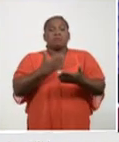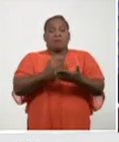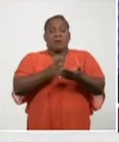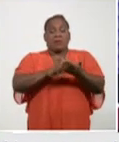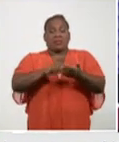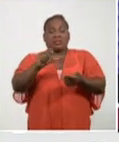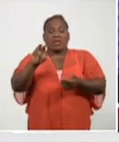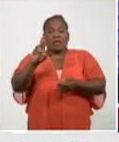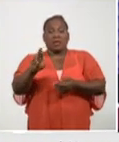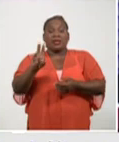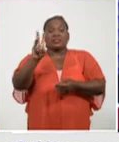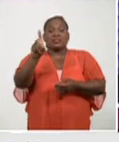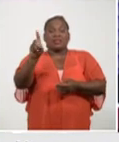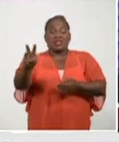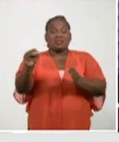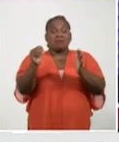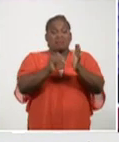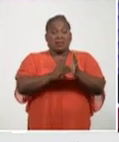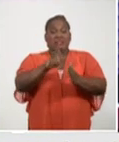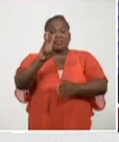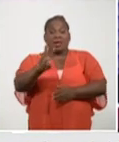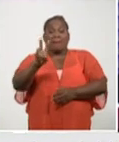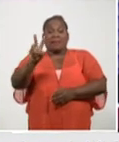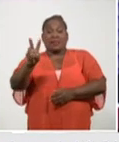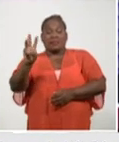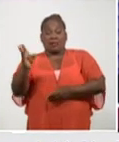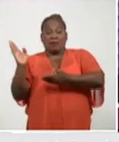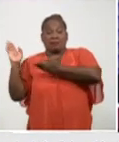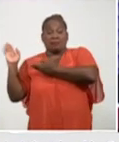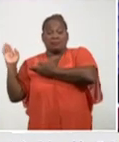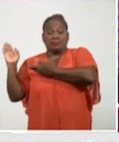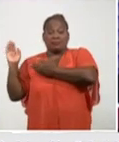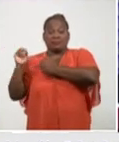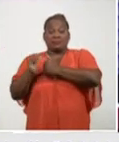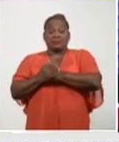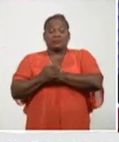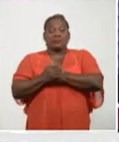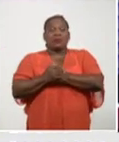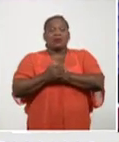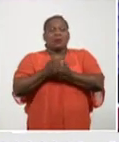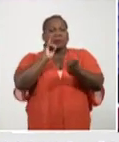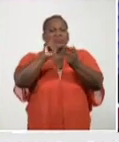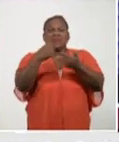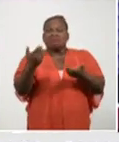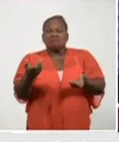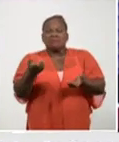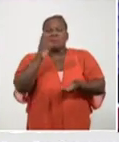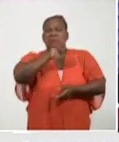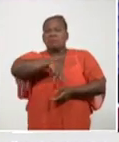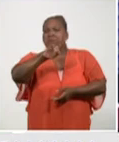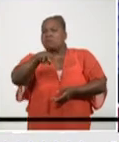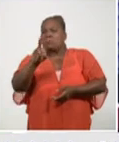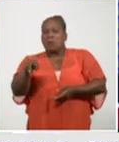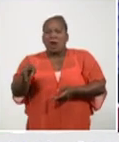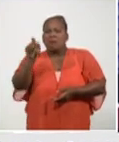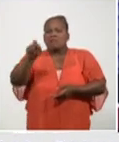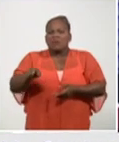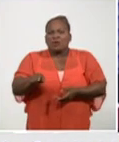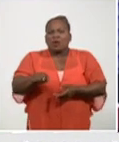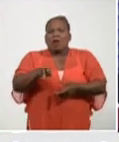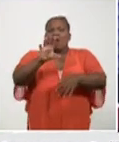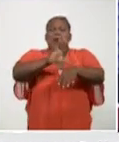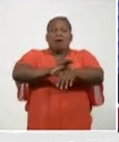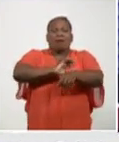13.323 muestras con el objetivo de buscar el diagnóstico de COVID-19.